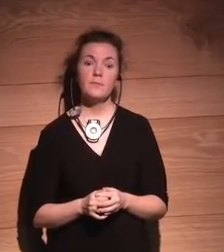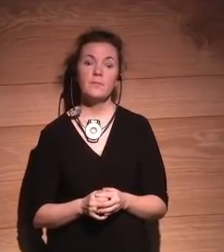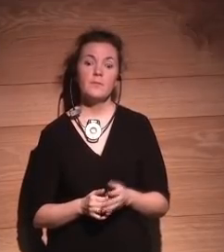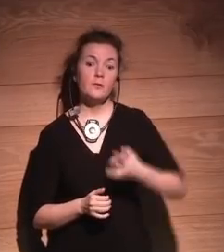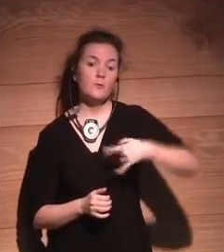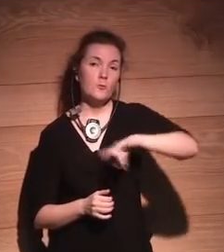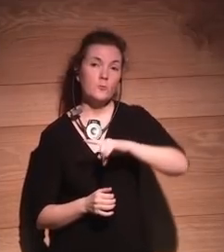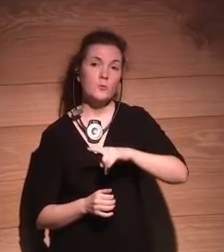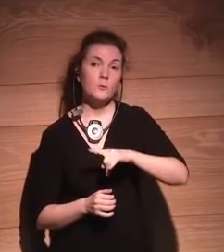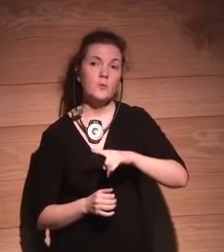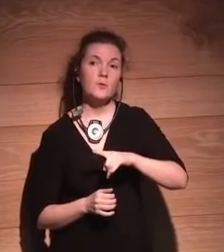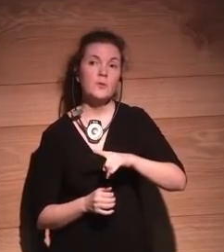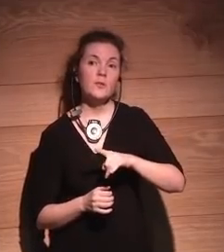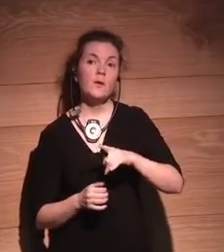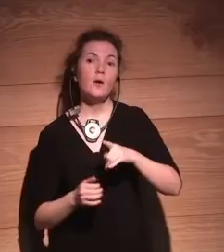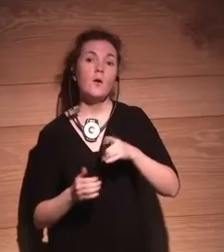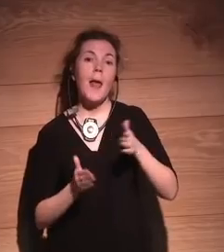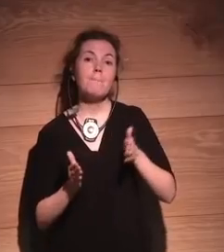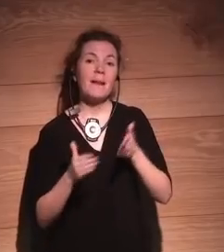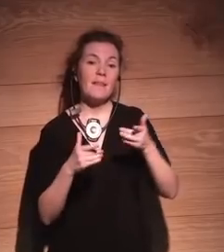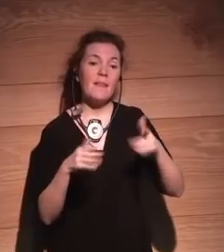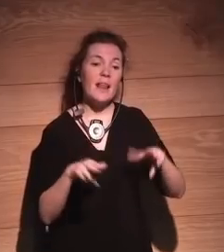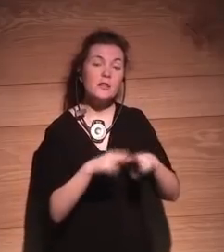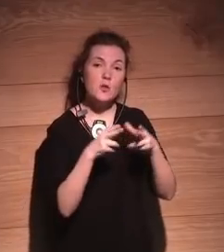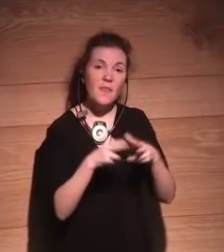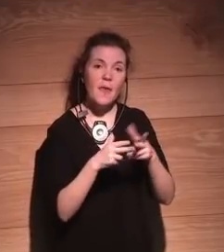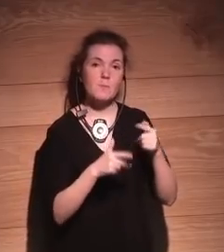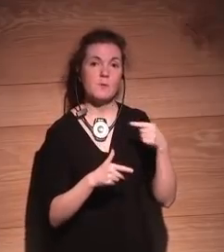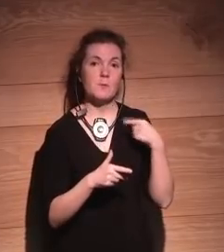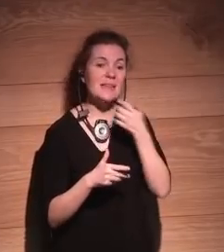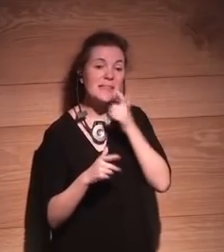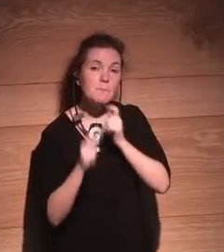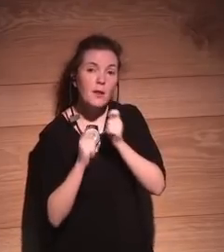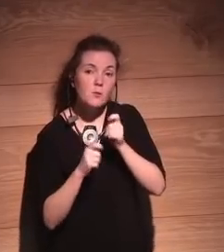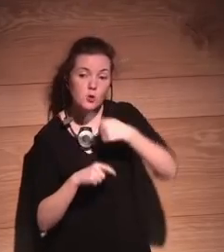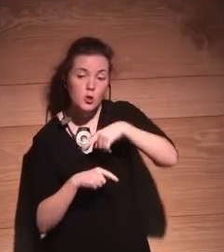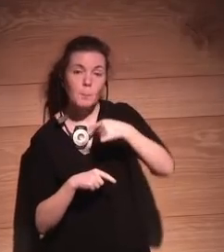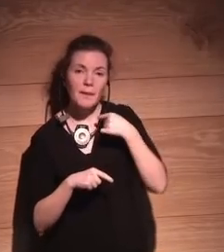vamos a perder una parte importante de la sociedad si perdemos este periodismo.